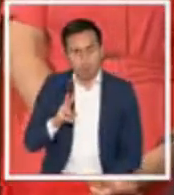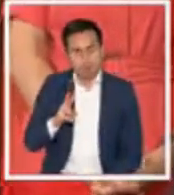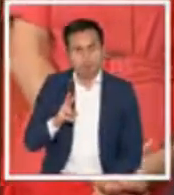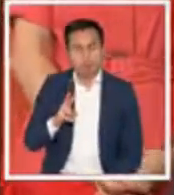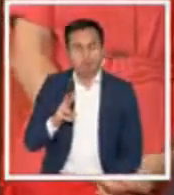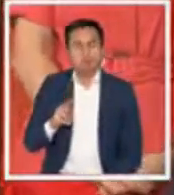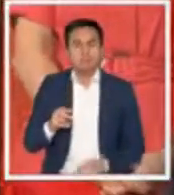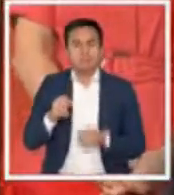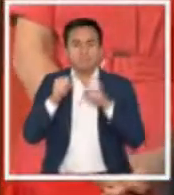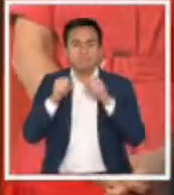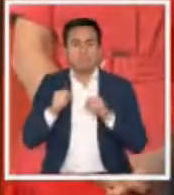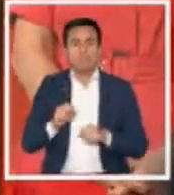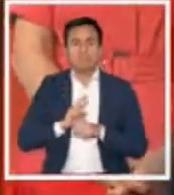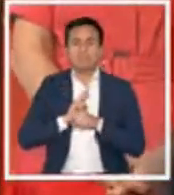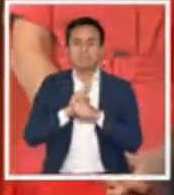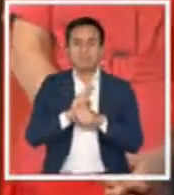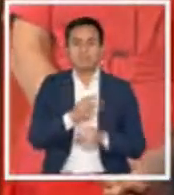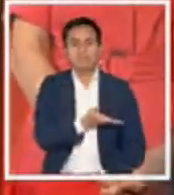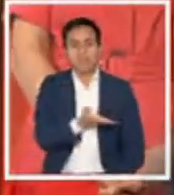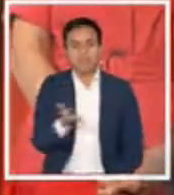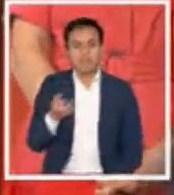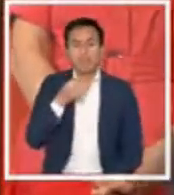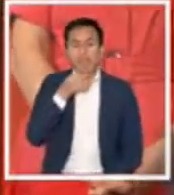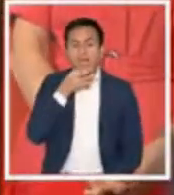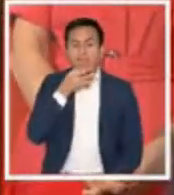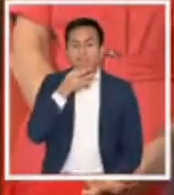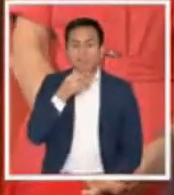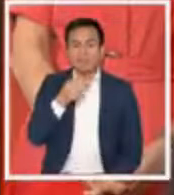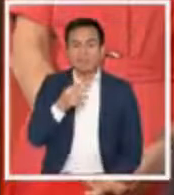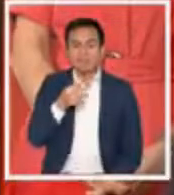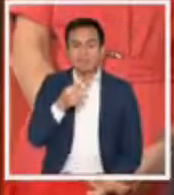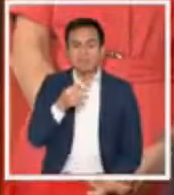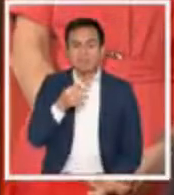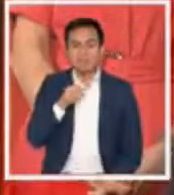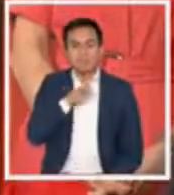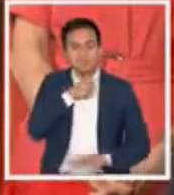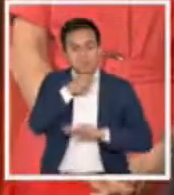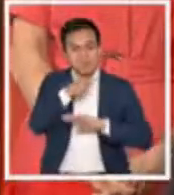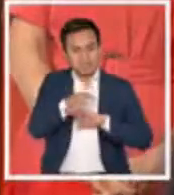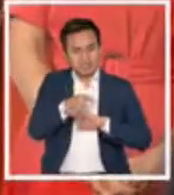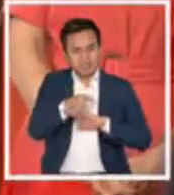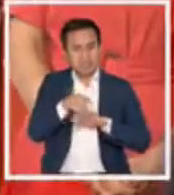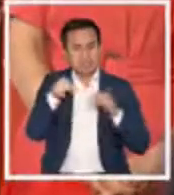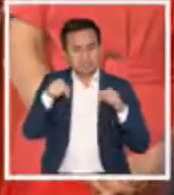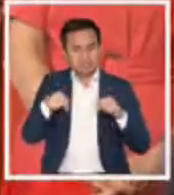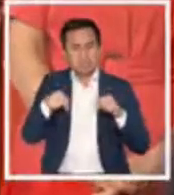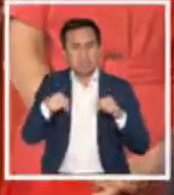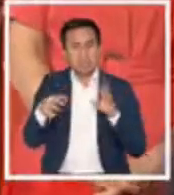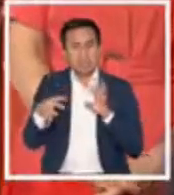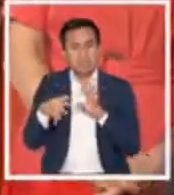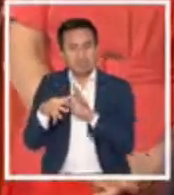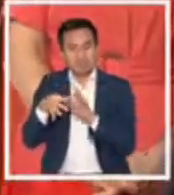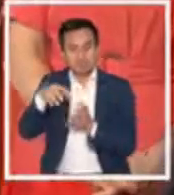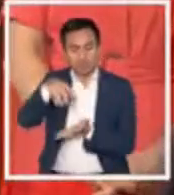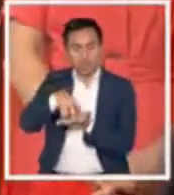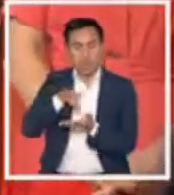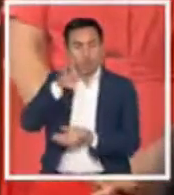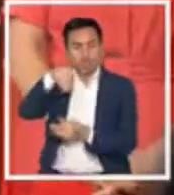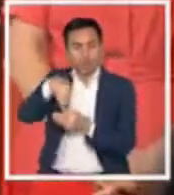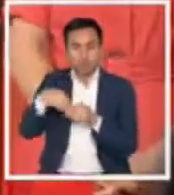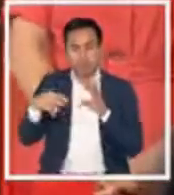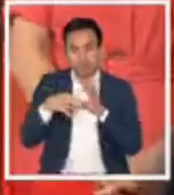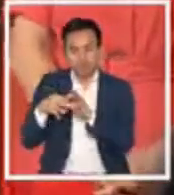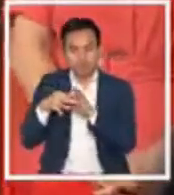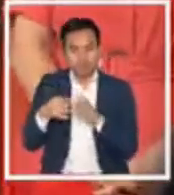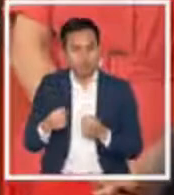poder representarlos, y les digo que después de esta visita nuestros lazos con la ciudad que los ha acogido van a ser más